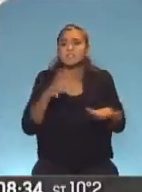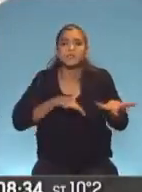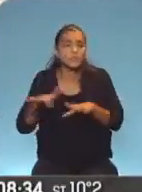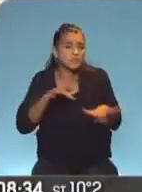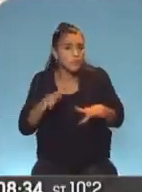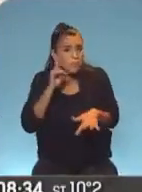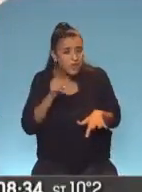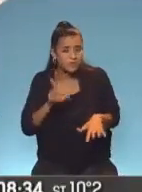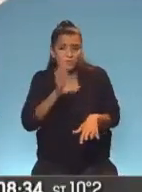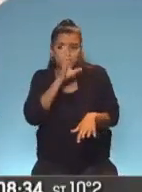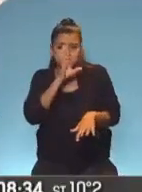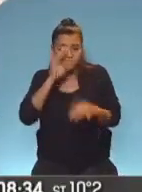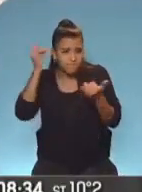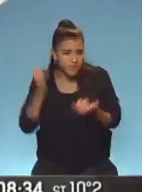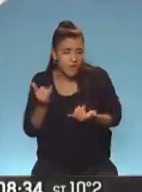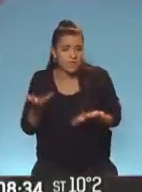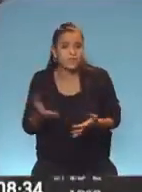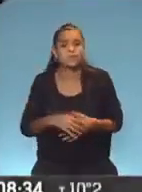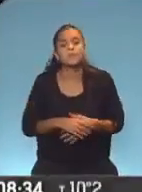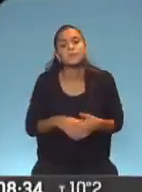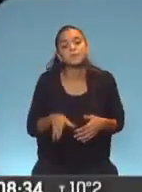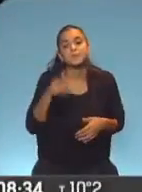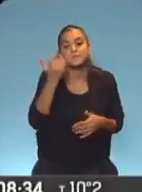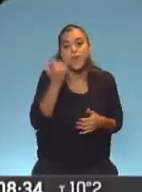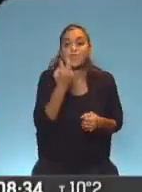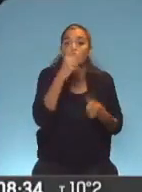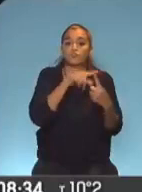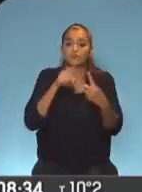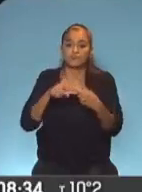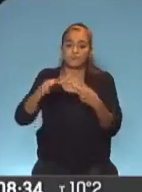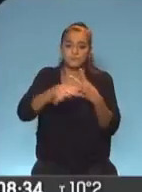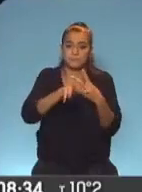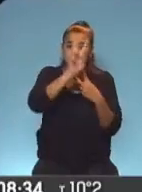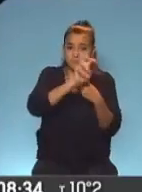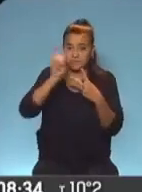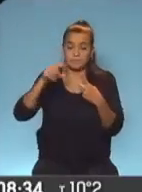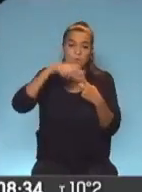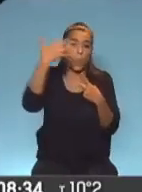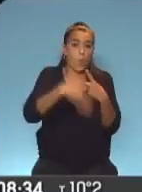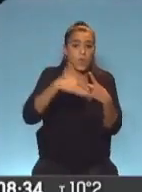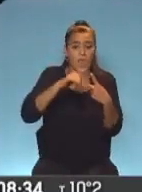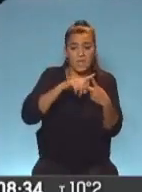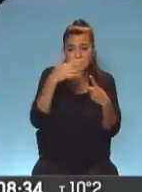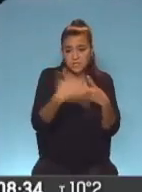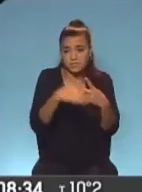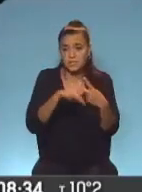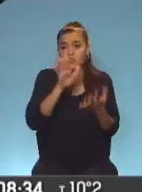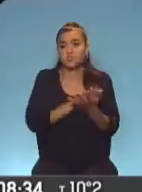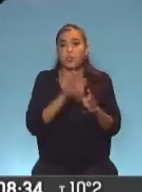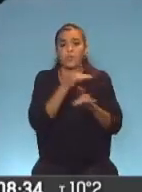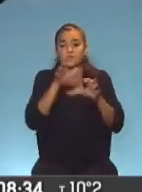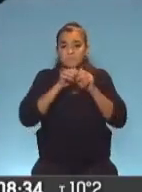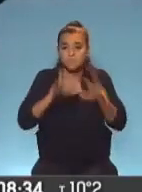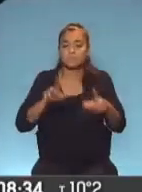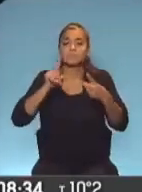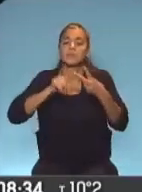de sobrepoblación y hacinamiento. Claro, aquí hay como dos planos, ¿no? Hay un plano que es la urgencia, que tiene que ver con la pandemia,